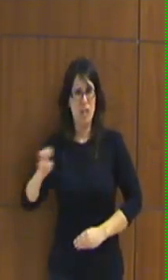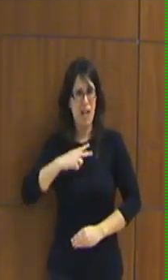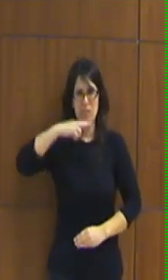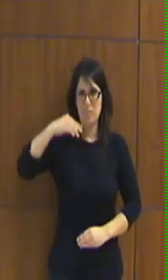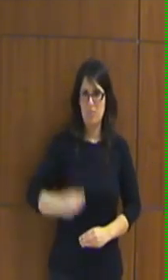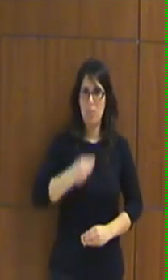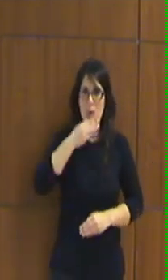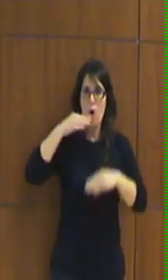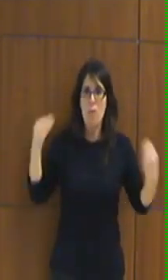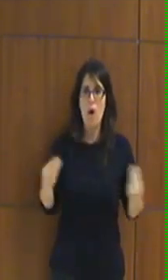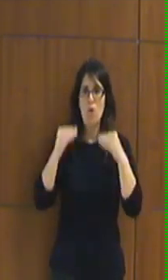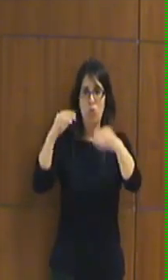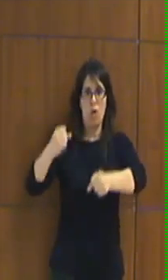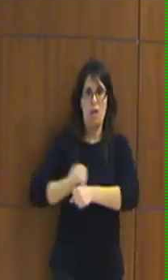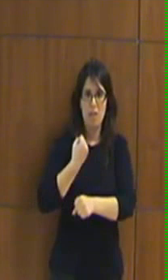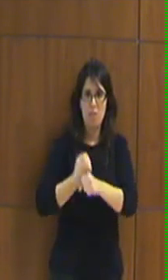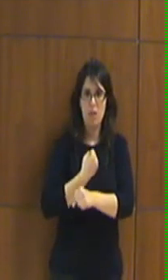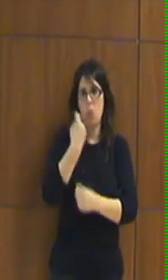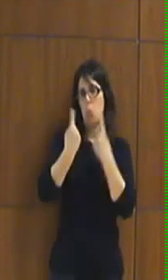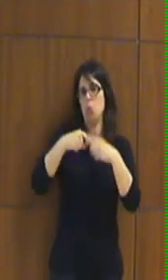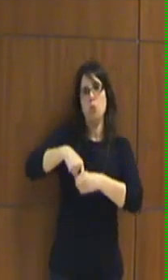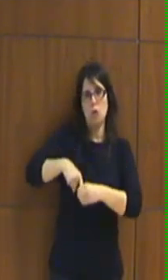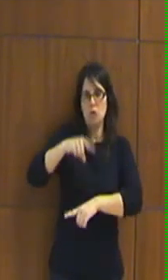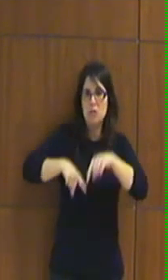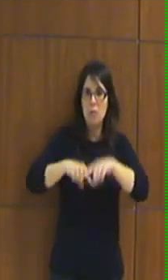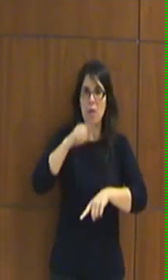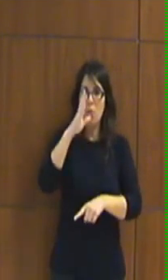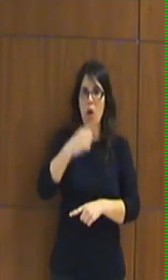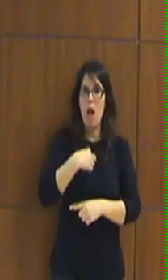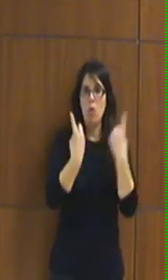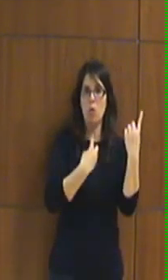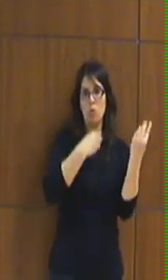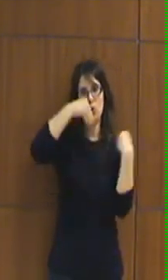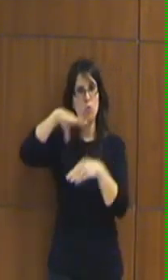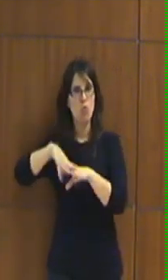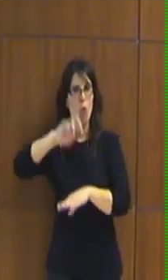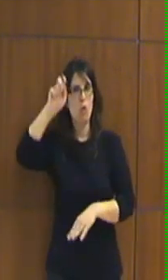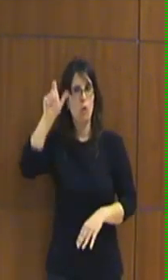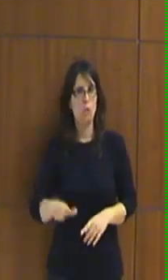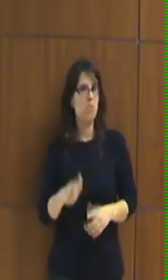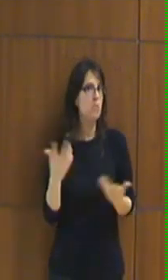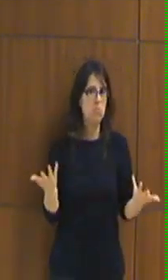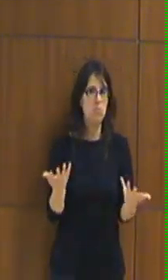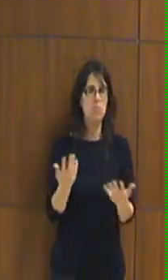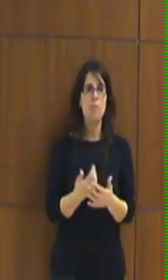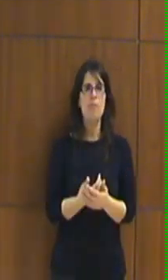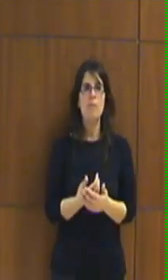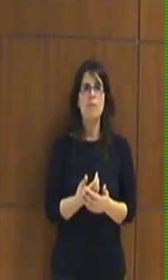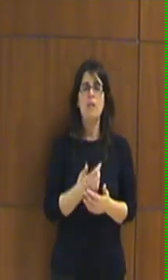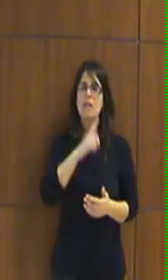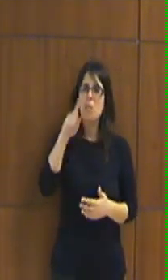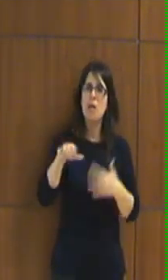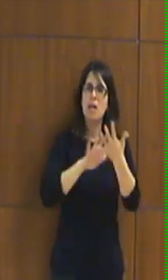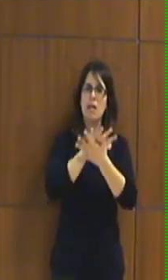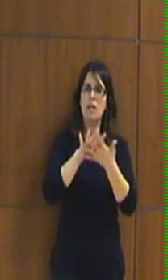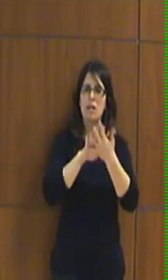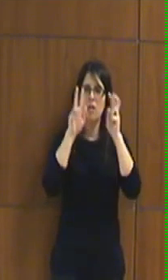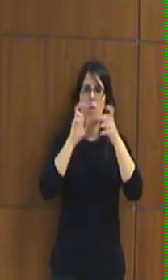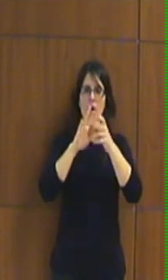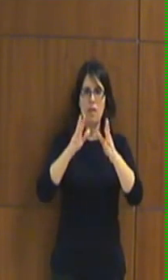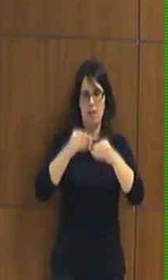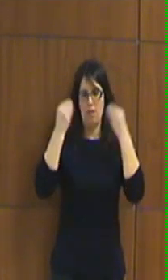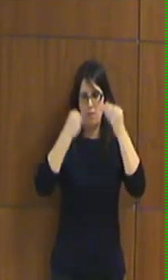tu rendimiento en ciertos puestos, pues porque tienen esa capacidad que otros no tenemos, ¿no? Hemos hablado también del tema de